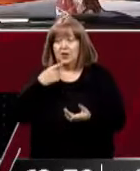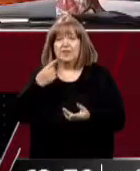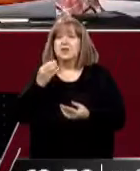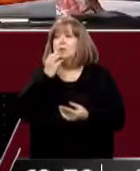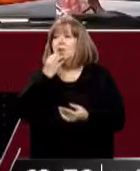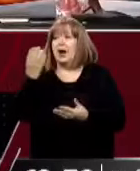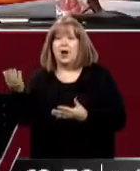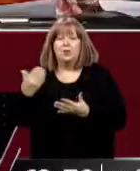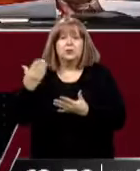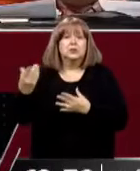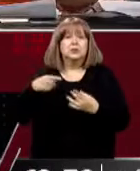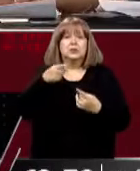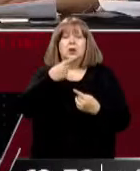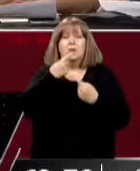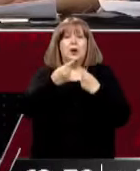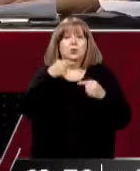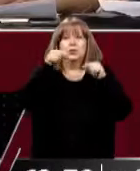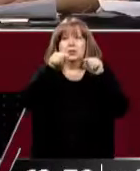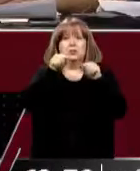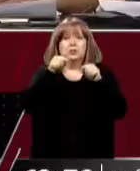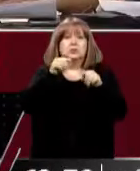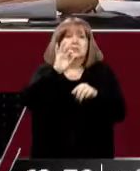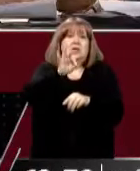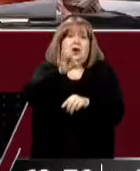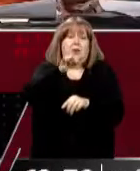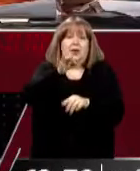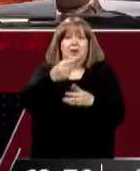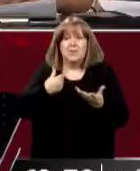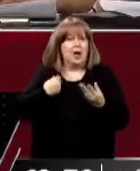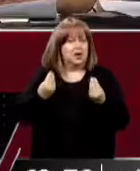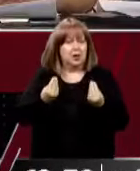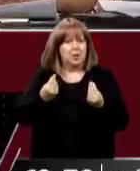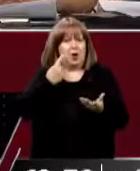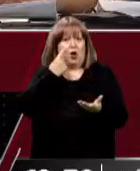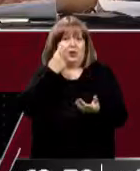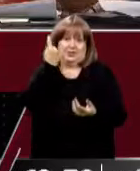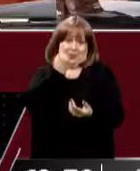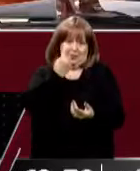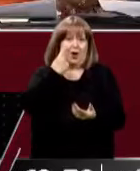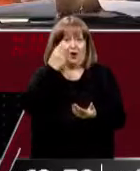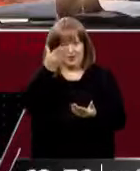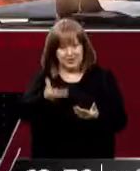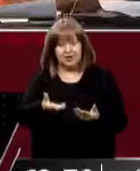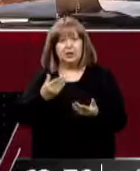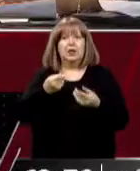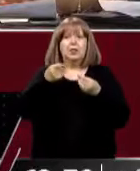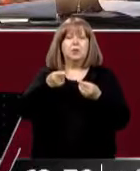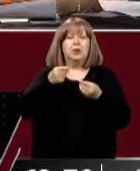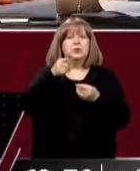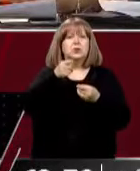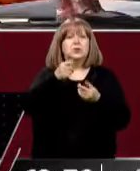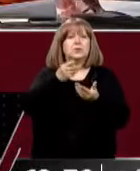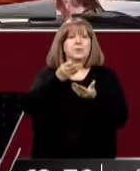Pablo, sé que te han estado entrevistando en este día, pero también lo queríamos hacer aquí para conocerte también y para saber, ¿no?, la repercusión, esto que